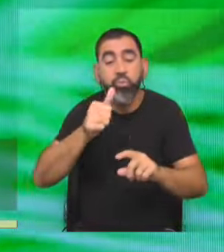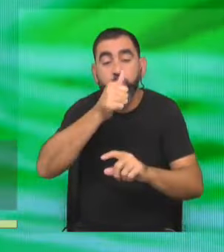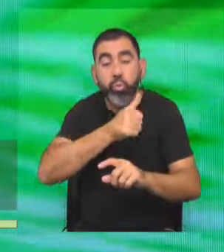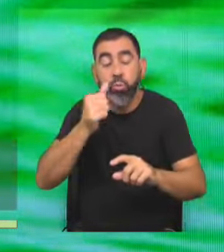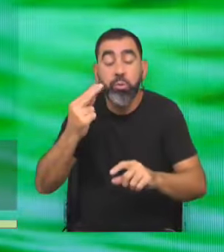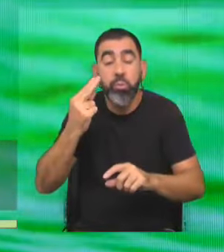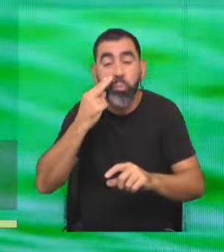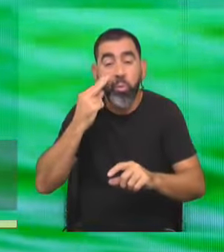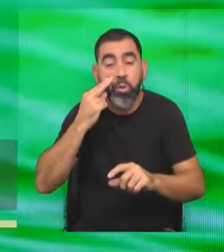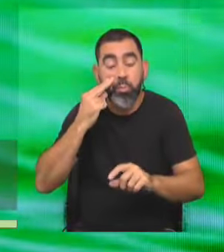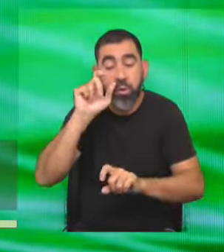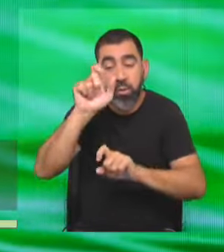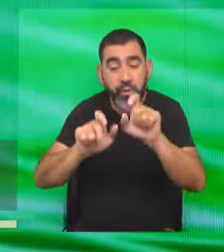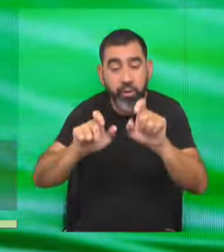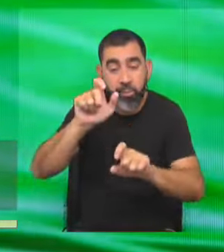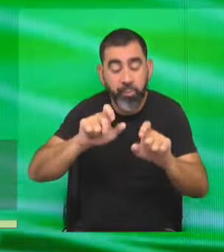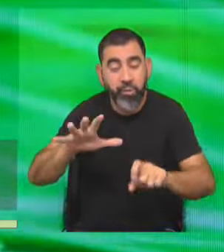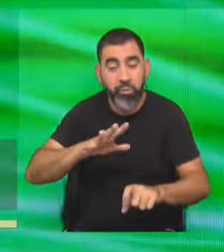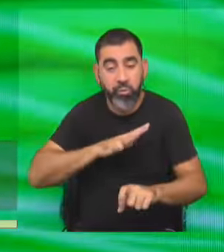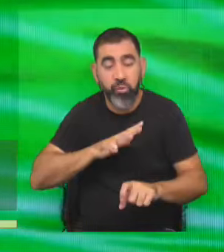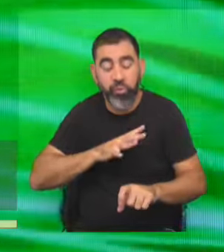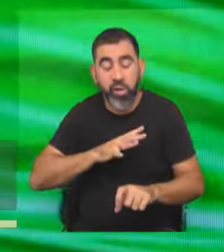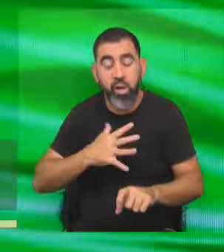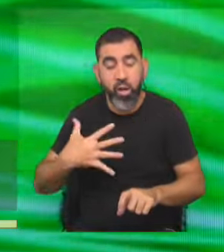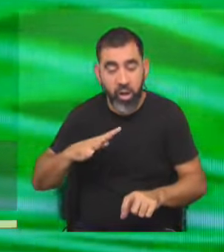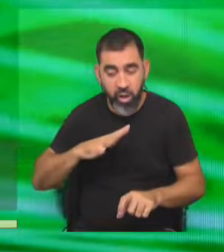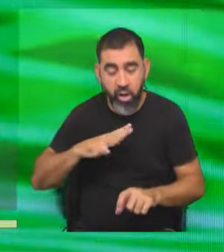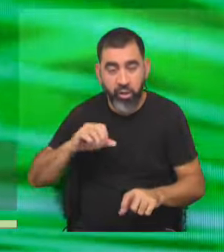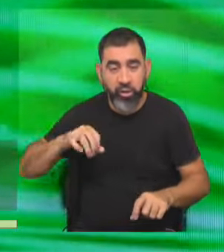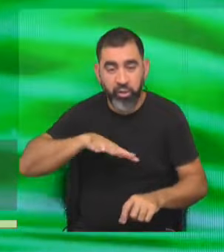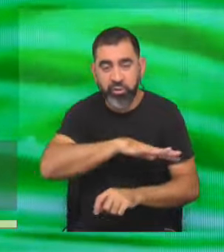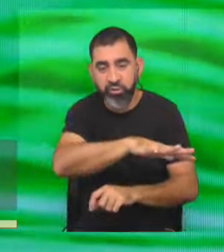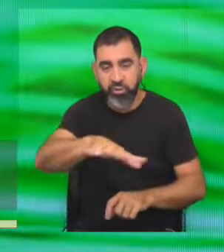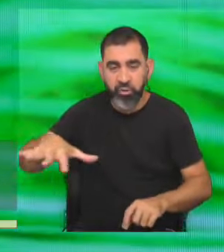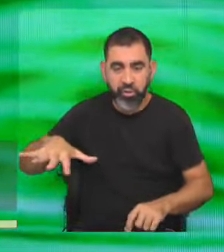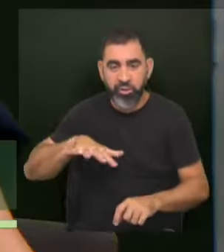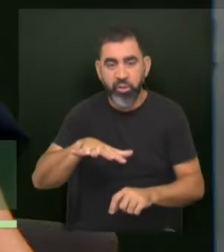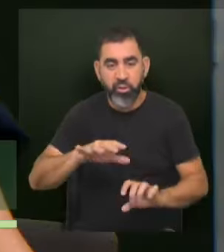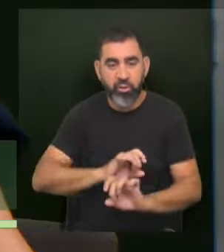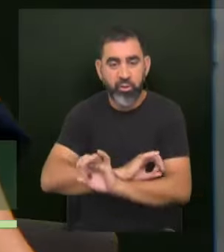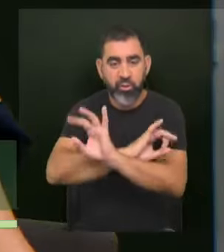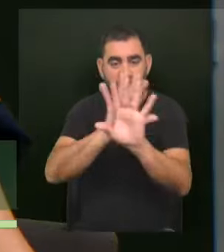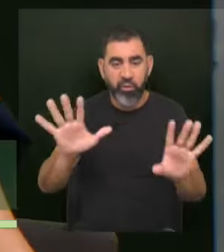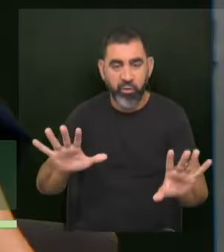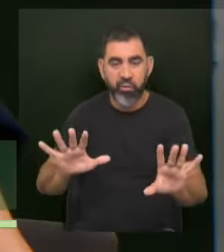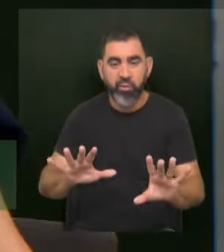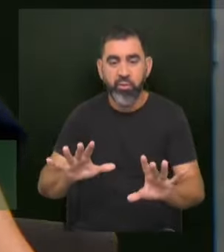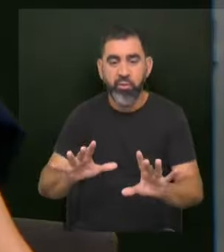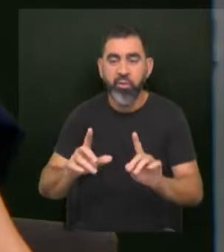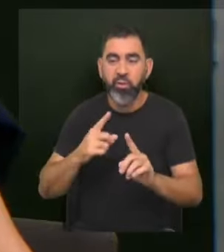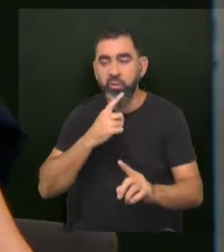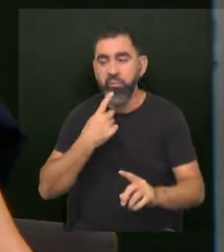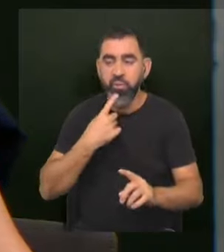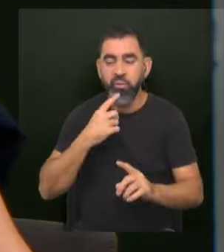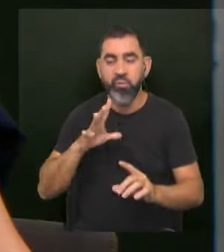déficit de ciudadanía que aún siguen existiendo a nivel de la sociedad uruguaya clarito como siempre bueno con con muchas más preguntas